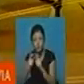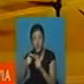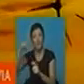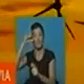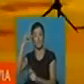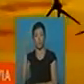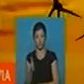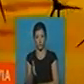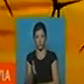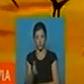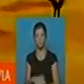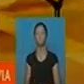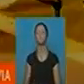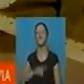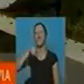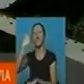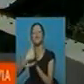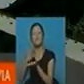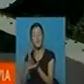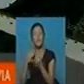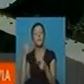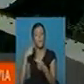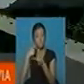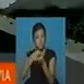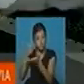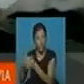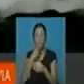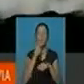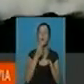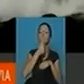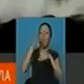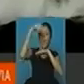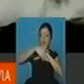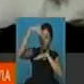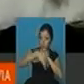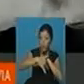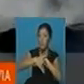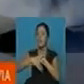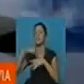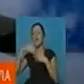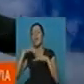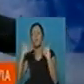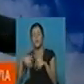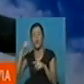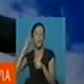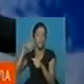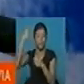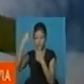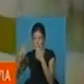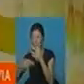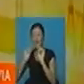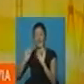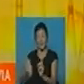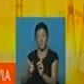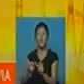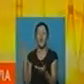Entre otras áreas de inversión, se contemplan la infraestructura, exploración y explotación de hidrocarburos y generación termo